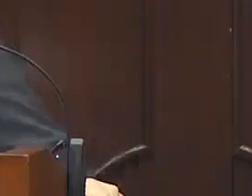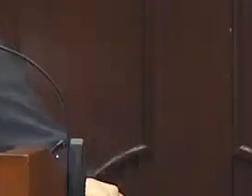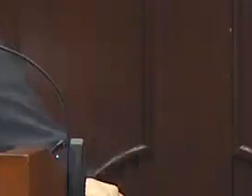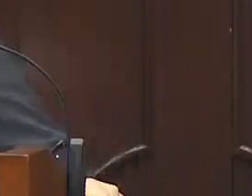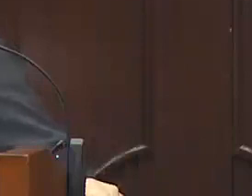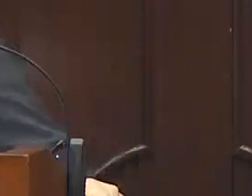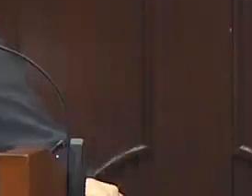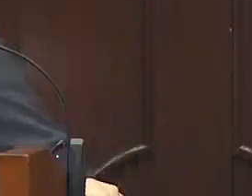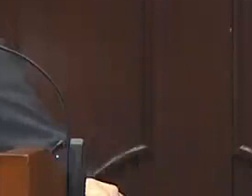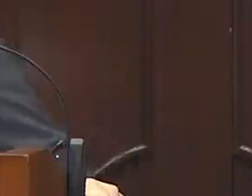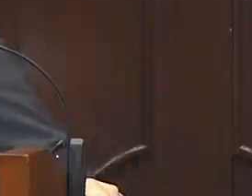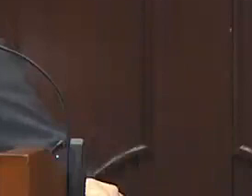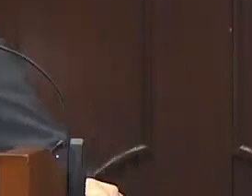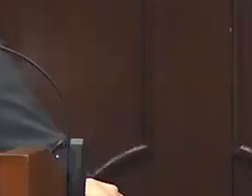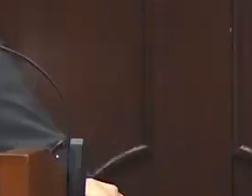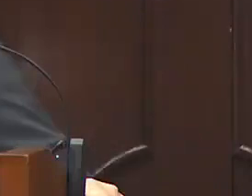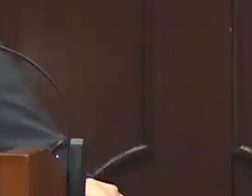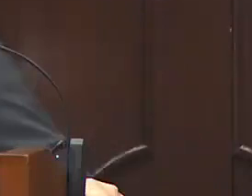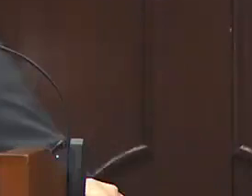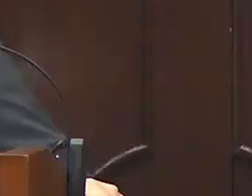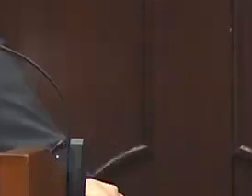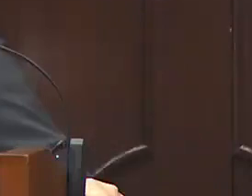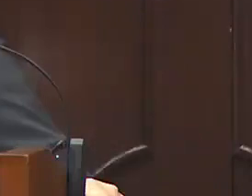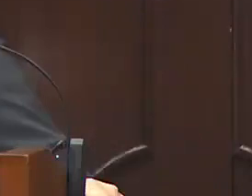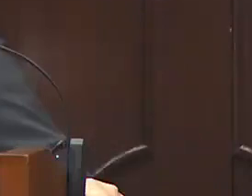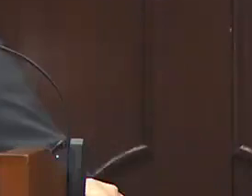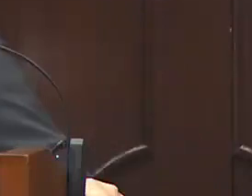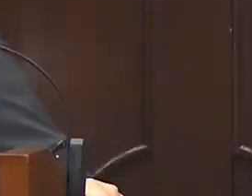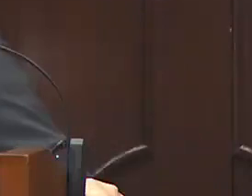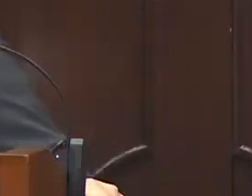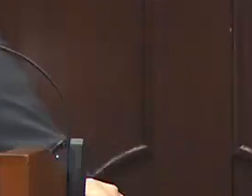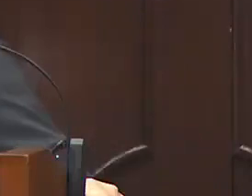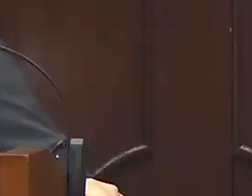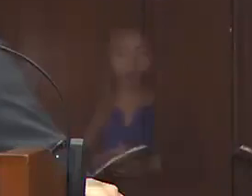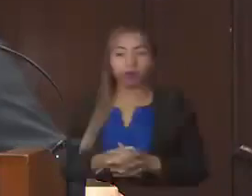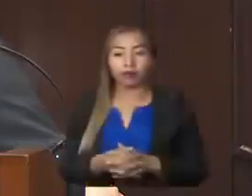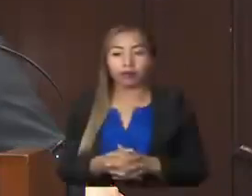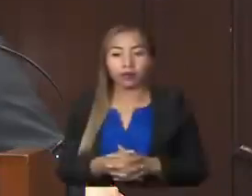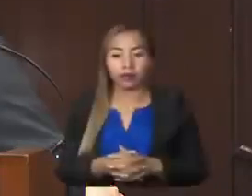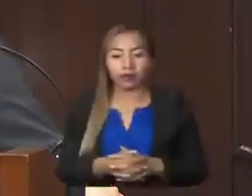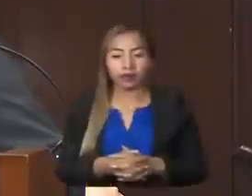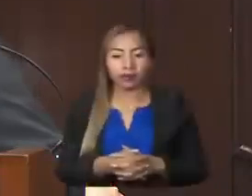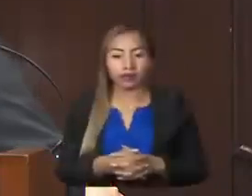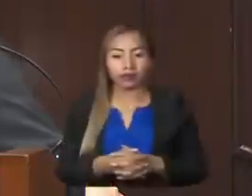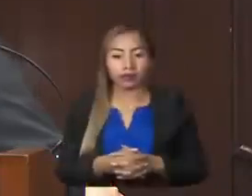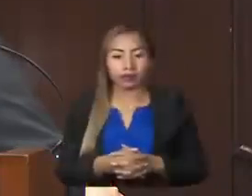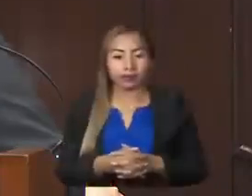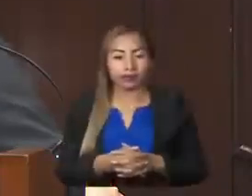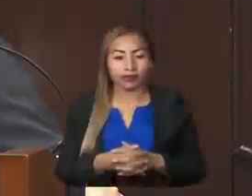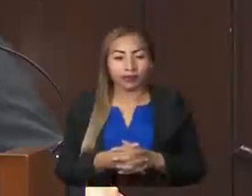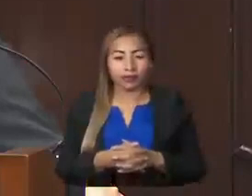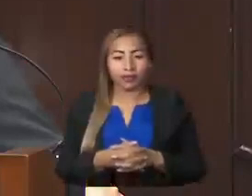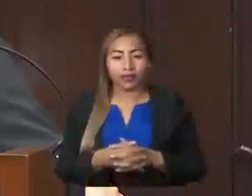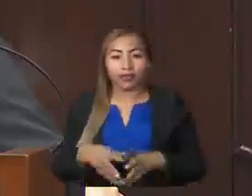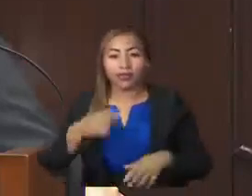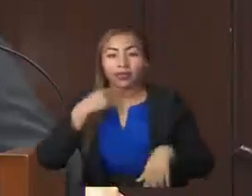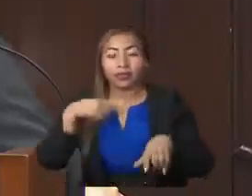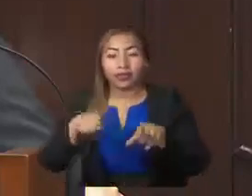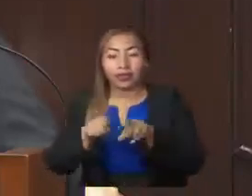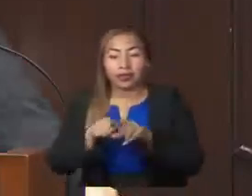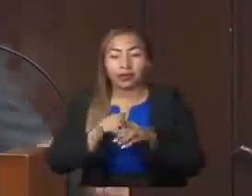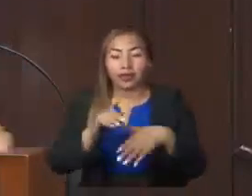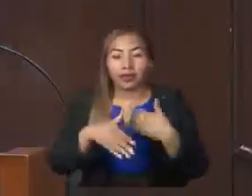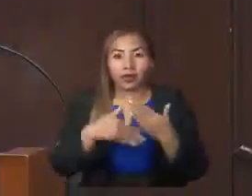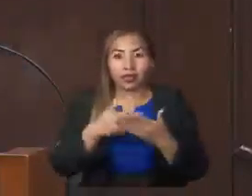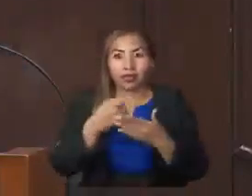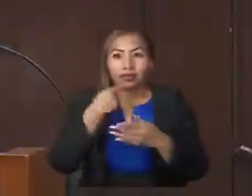Uno que requiere de un liderazgo sólido, inteligente, propositivo, conciliador y que abra las puertas al debate y